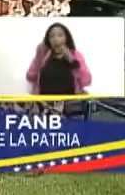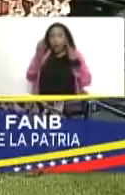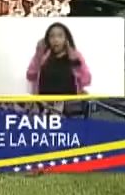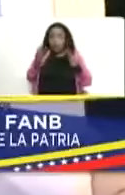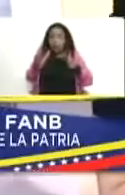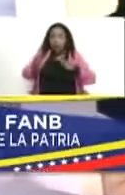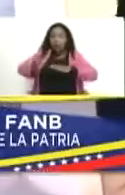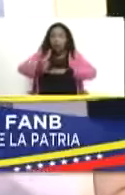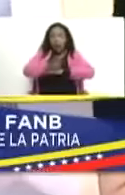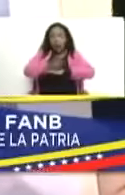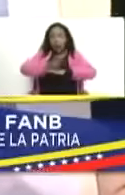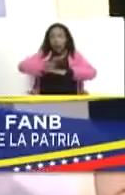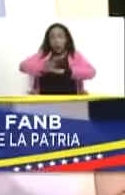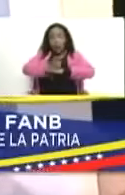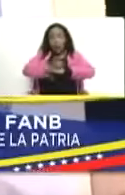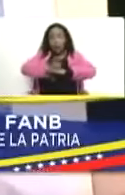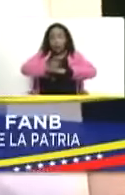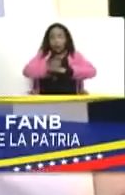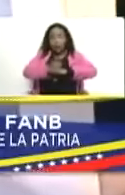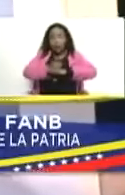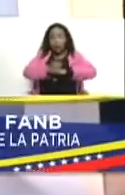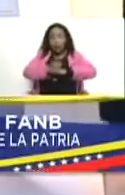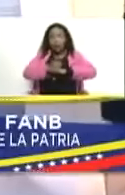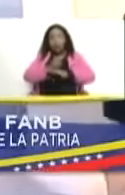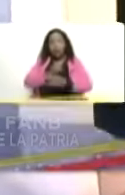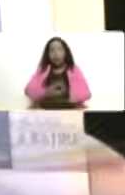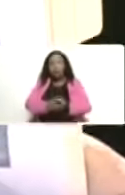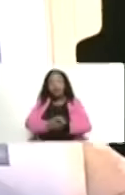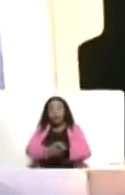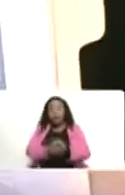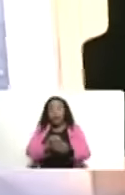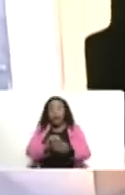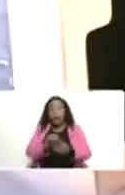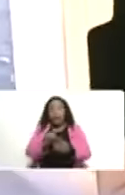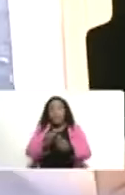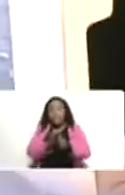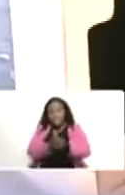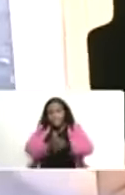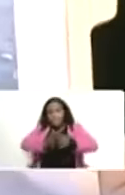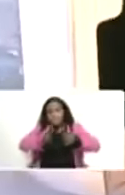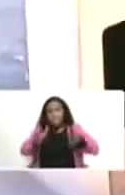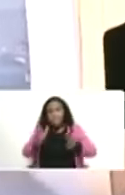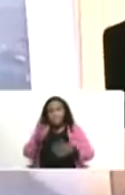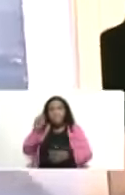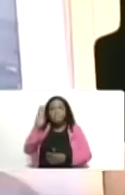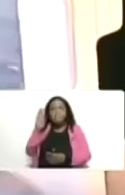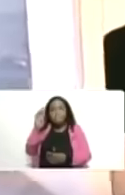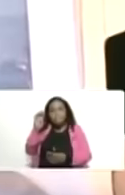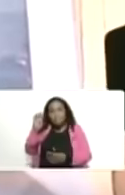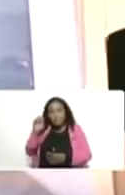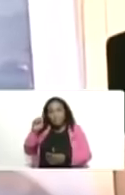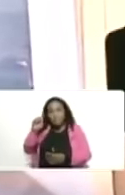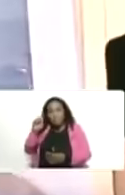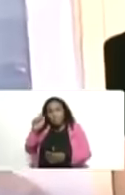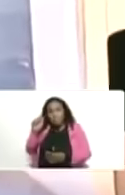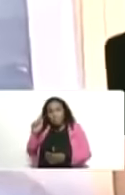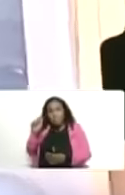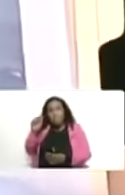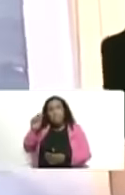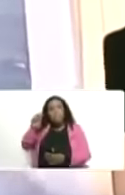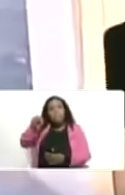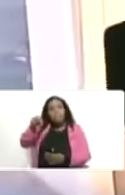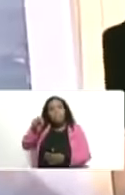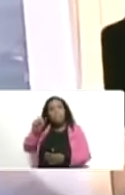gobierno del Reino Unido de la Gran Bretaña, el antiguo y poderoso